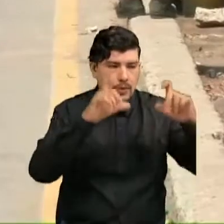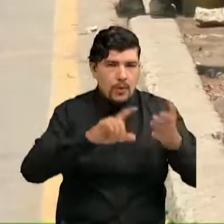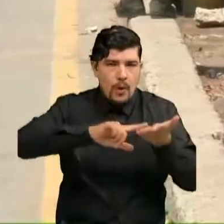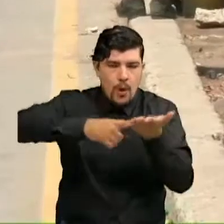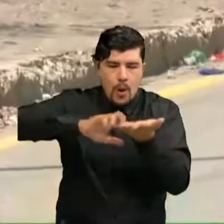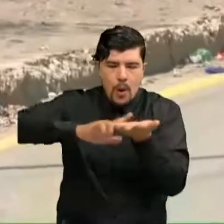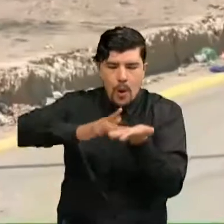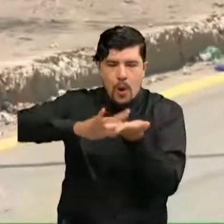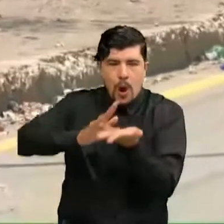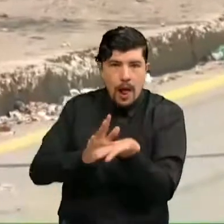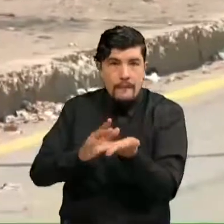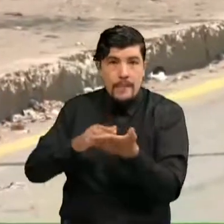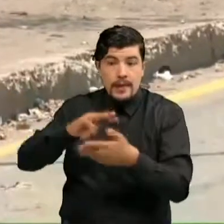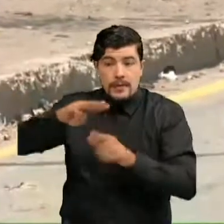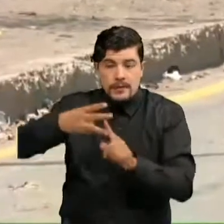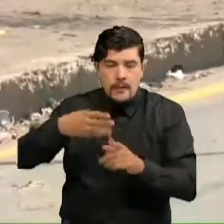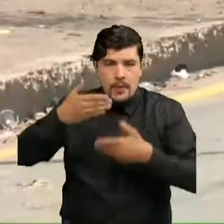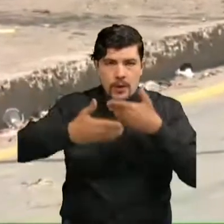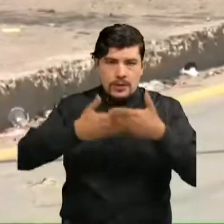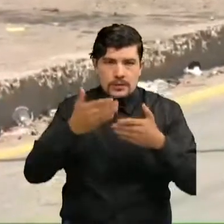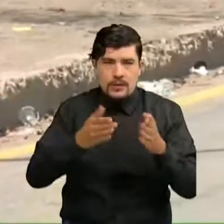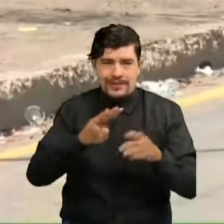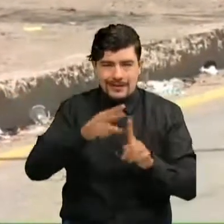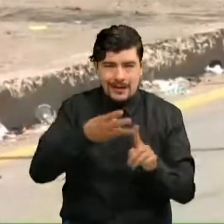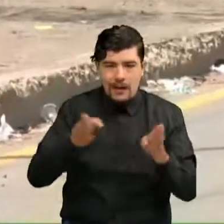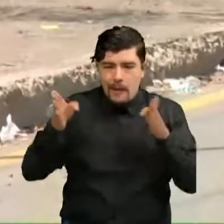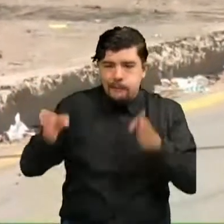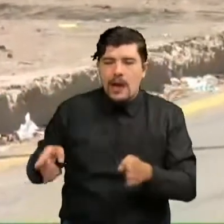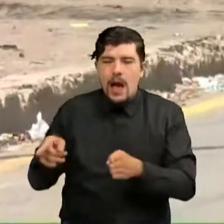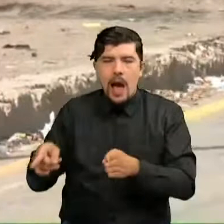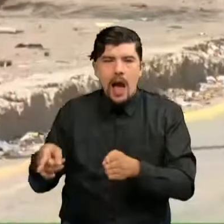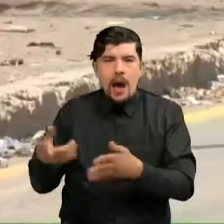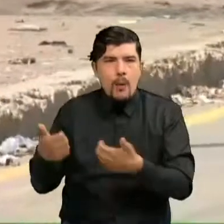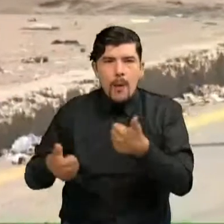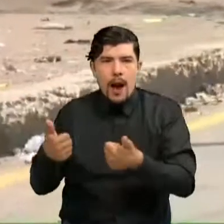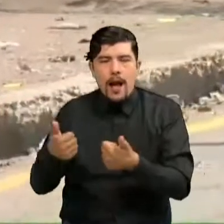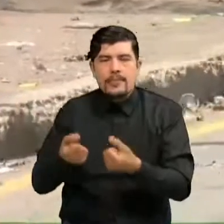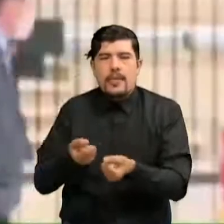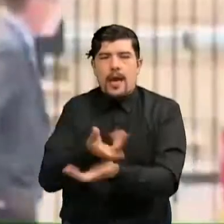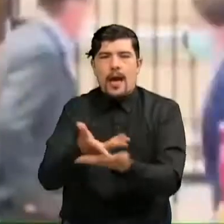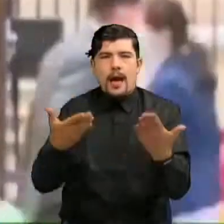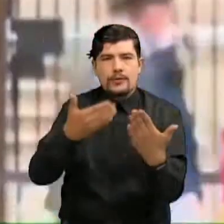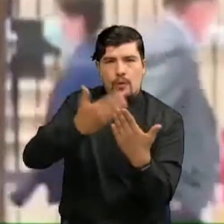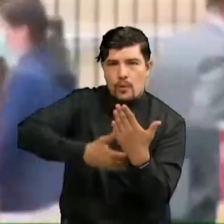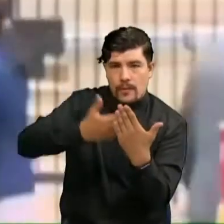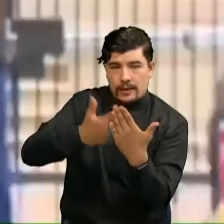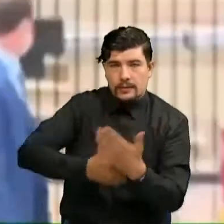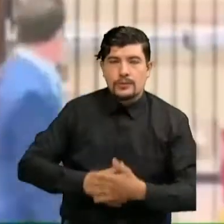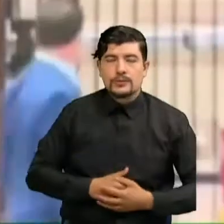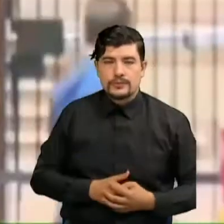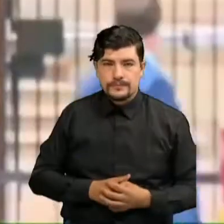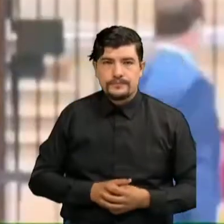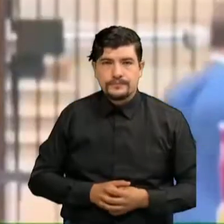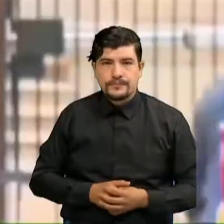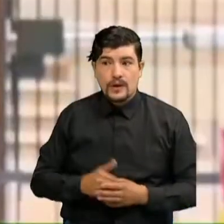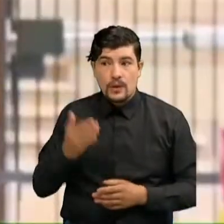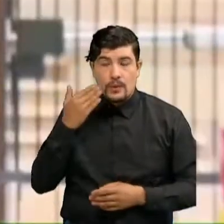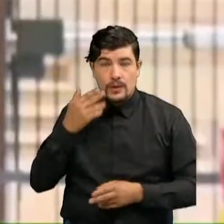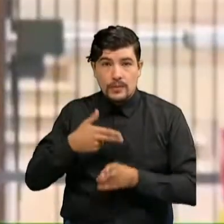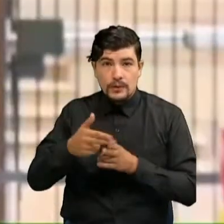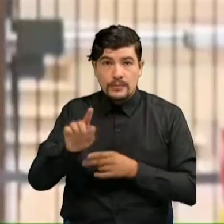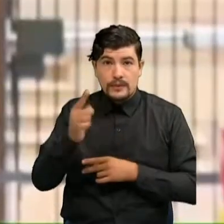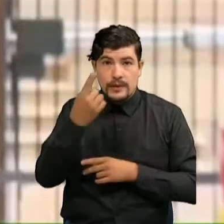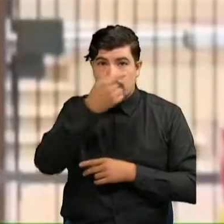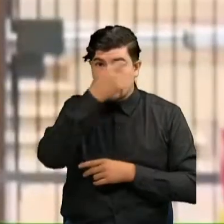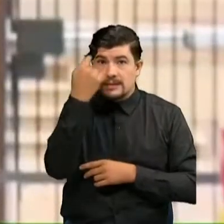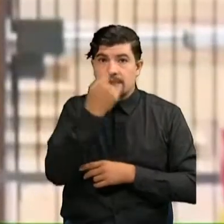fase en color rojo que es la entrega de los documentos quiere decir que estos hermanos venezolanos tendrán ya su cita a partir del primero de septiembre